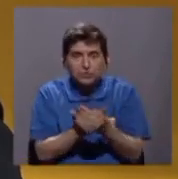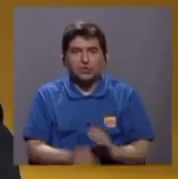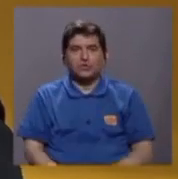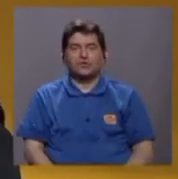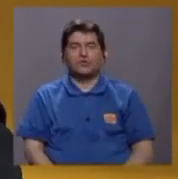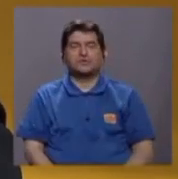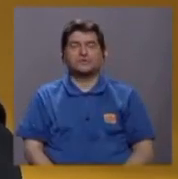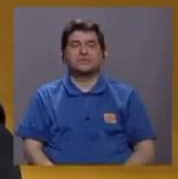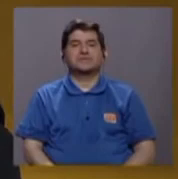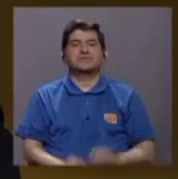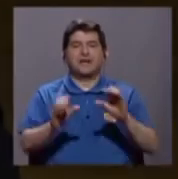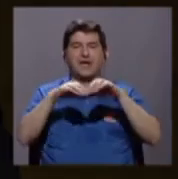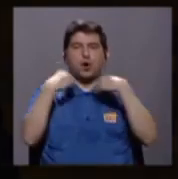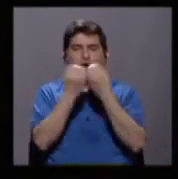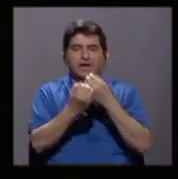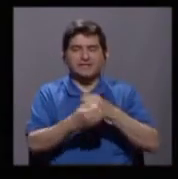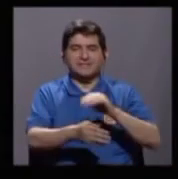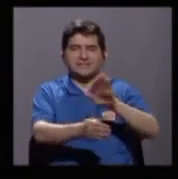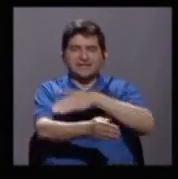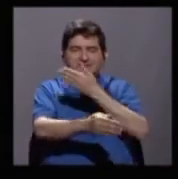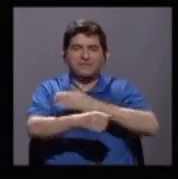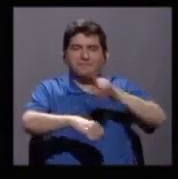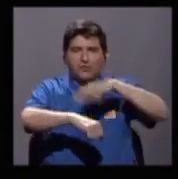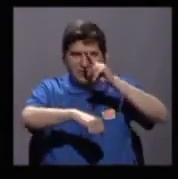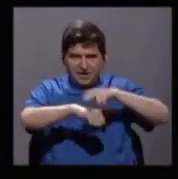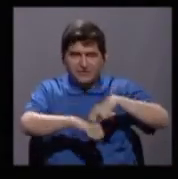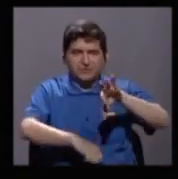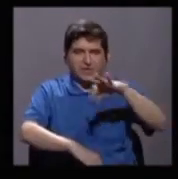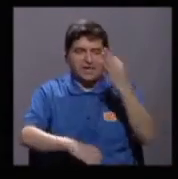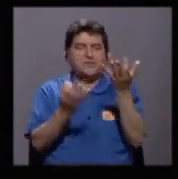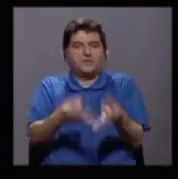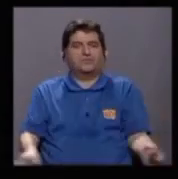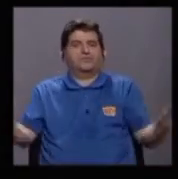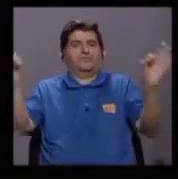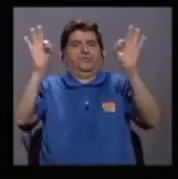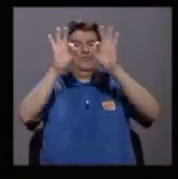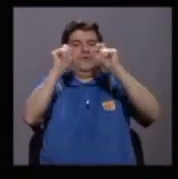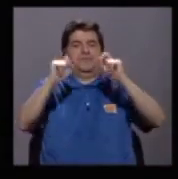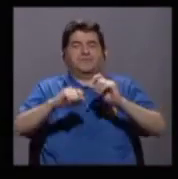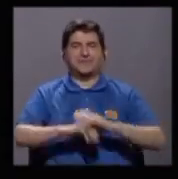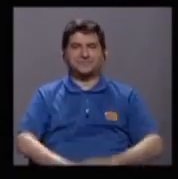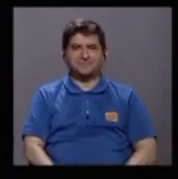la Orquesta Sinfónica Nacional de manera importante. Y